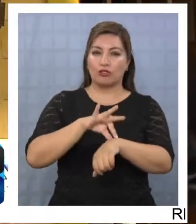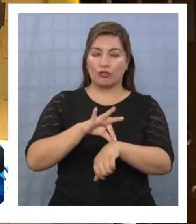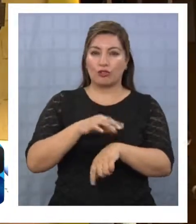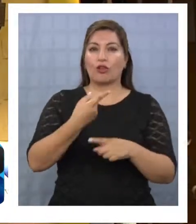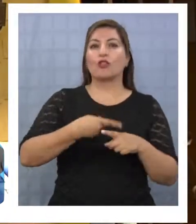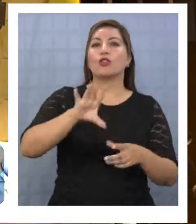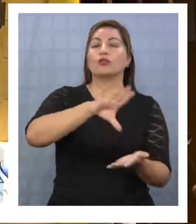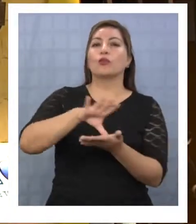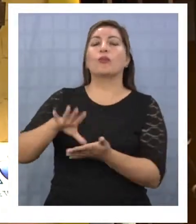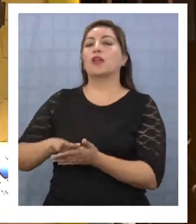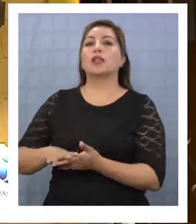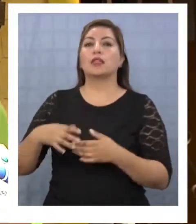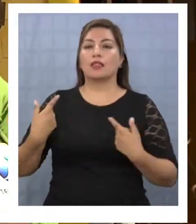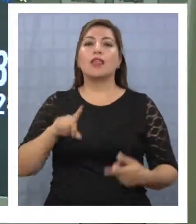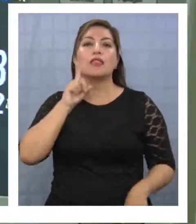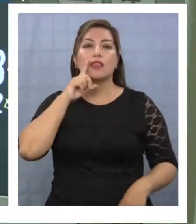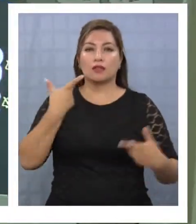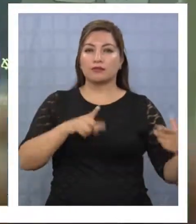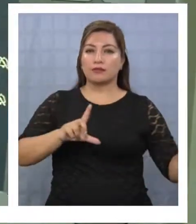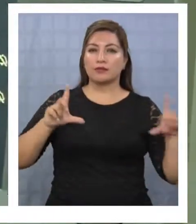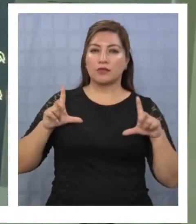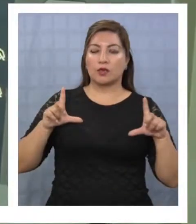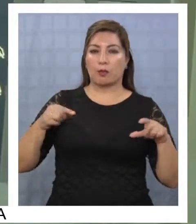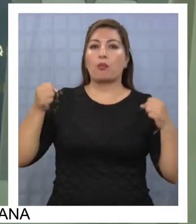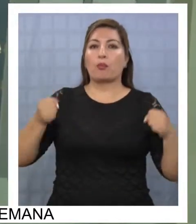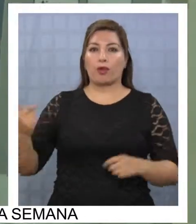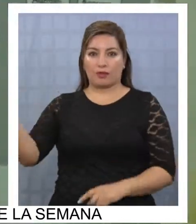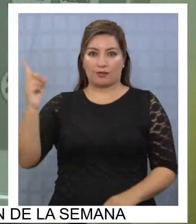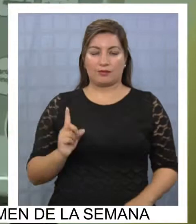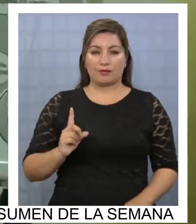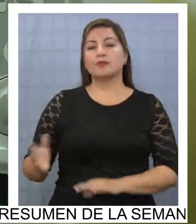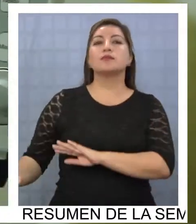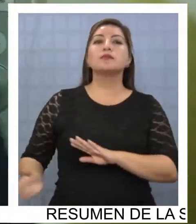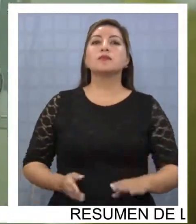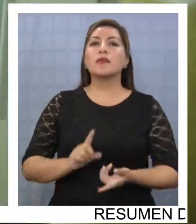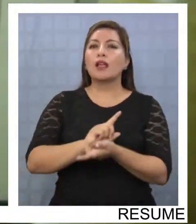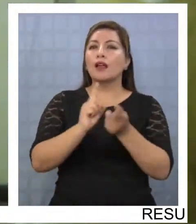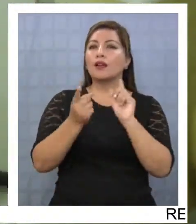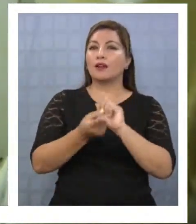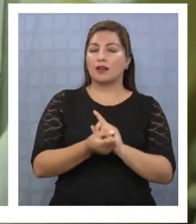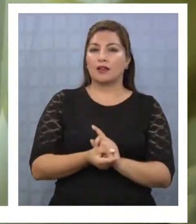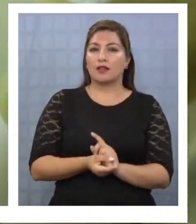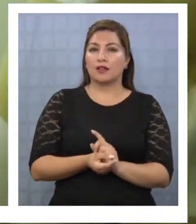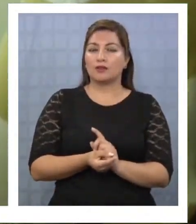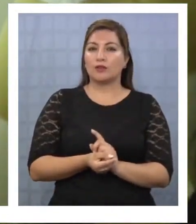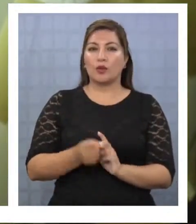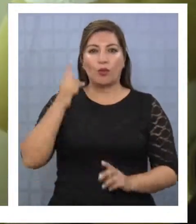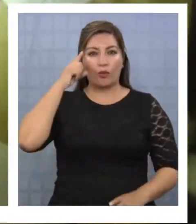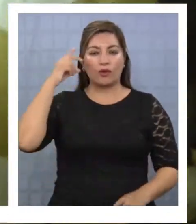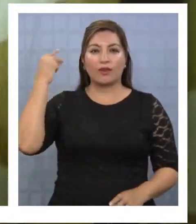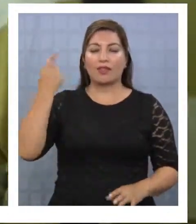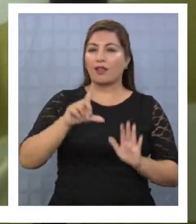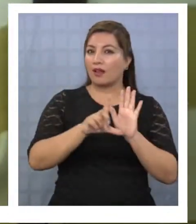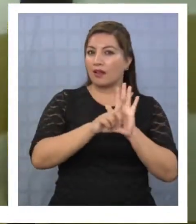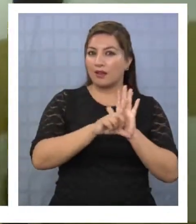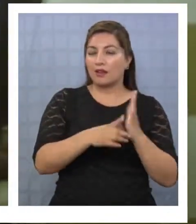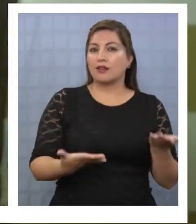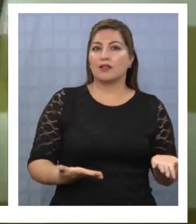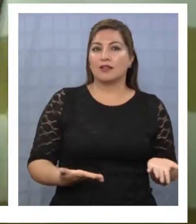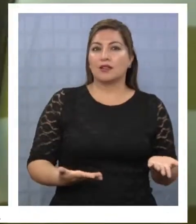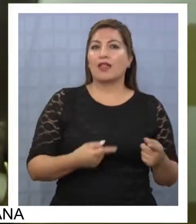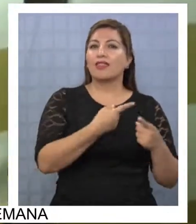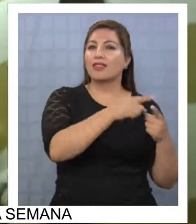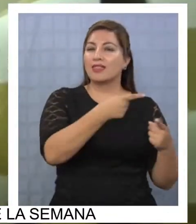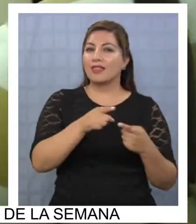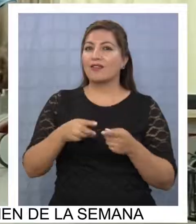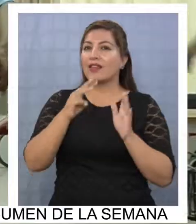médicos certificados, reputados puedan venir. El cambio está incluido en una iniciativa legal que regula distintas materias